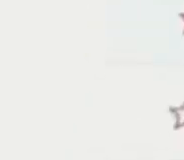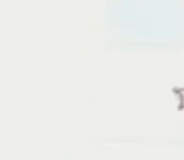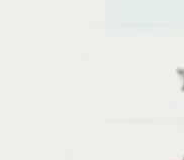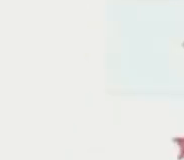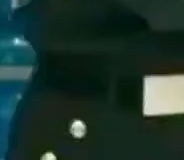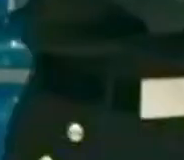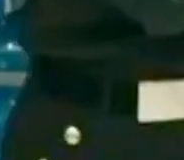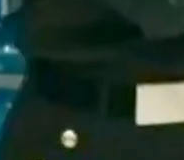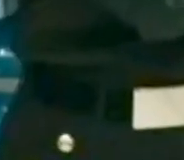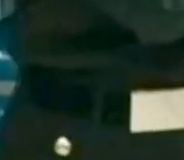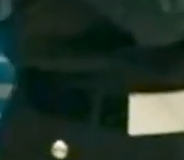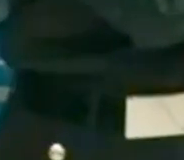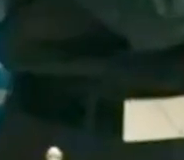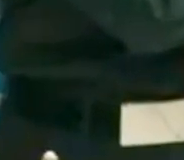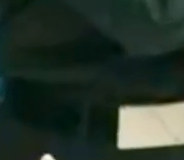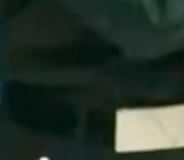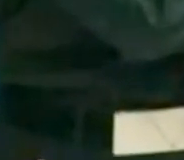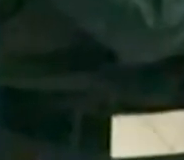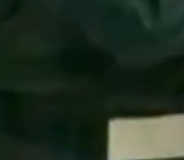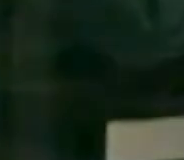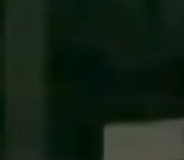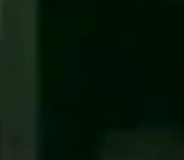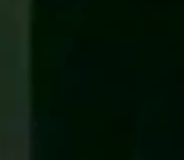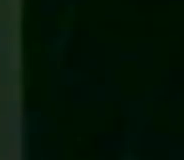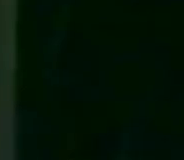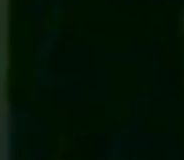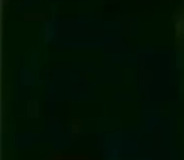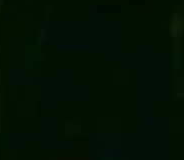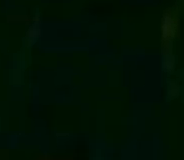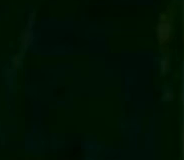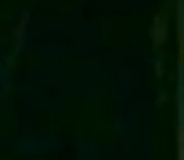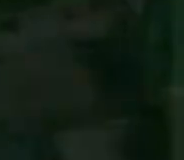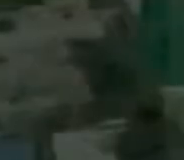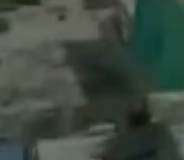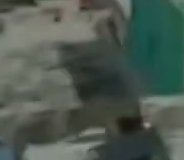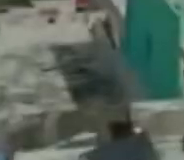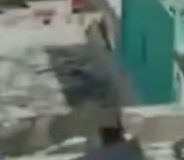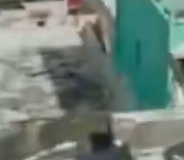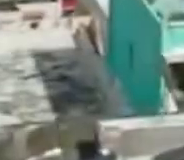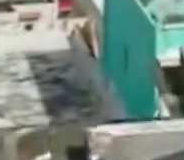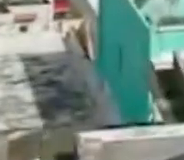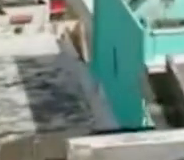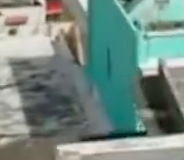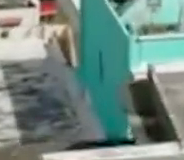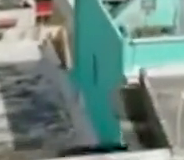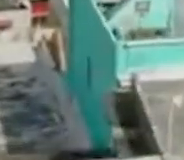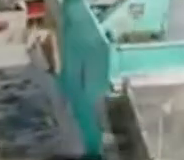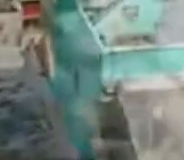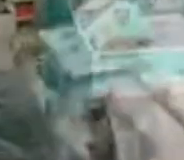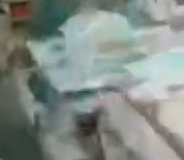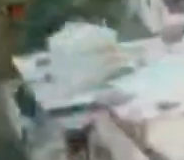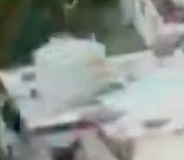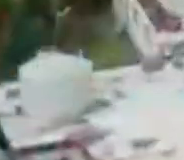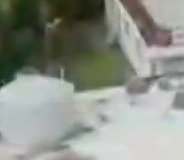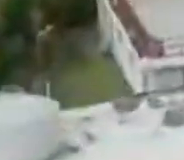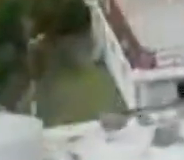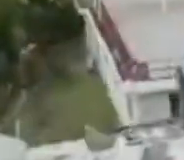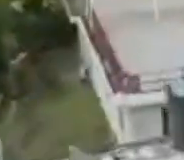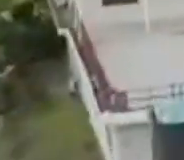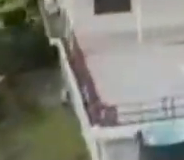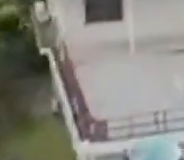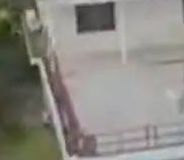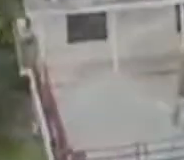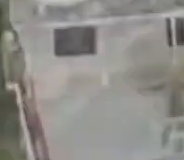búsqueda en Suri. Gracias a nuestros colaboradores comprometidos, miles de familias pudieron recibir las ayudas asignadas.